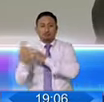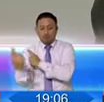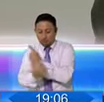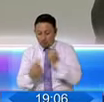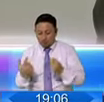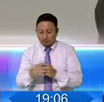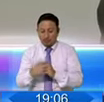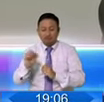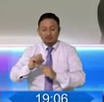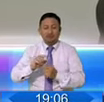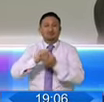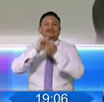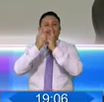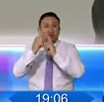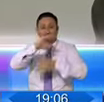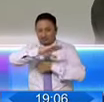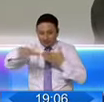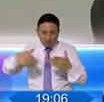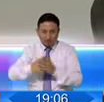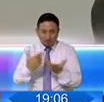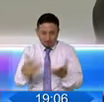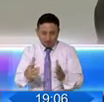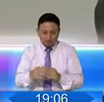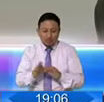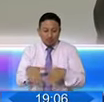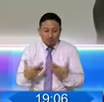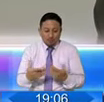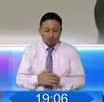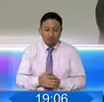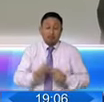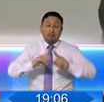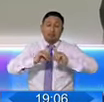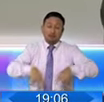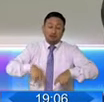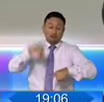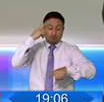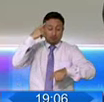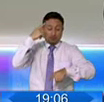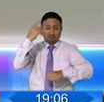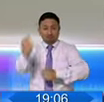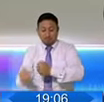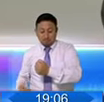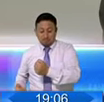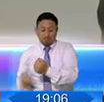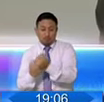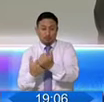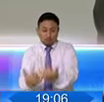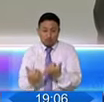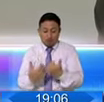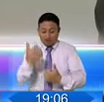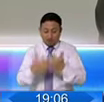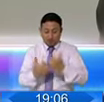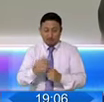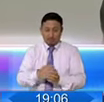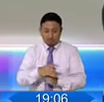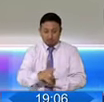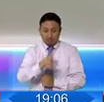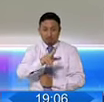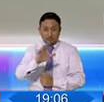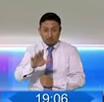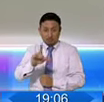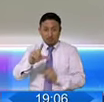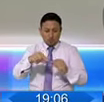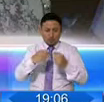reaccionar frente a las cosas. Pero si sale fortalecido, como yo creo, Alianza País de ese desafío, va a ser un partido político mucho